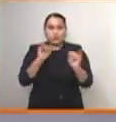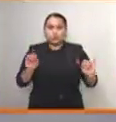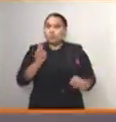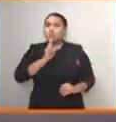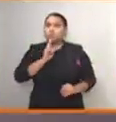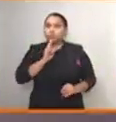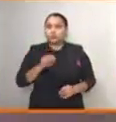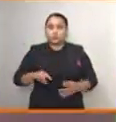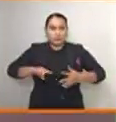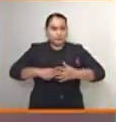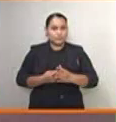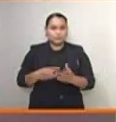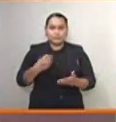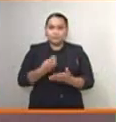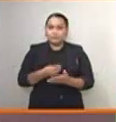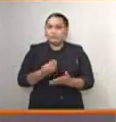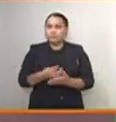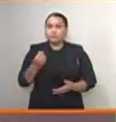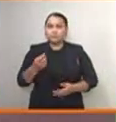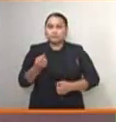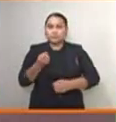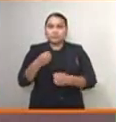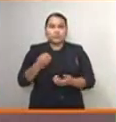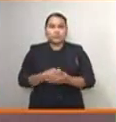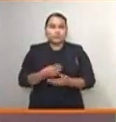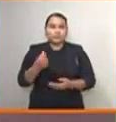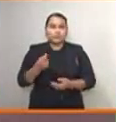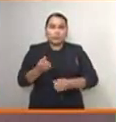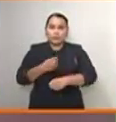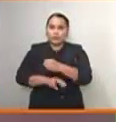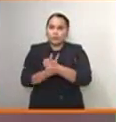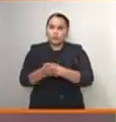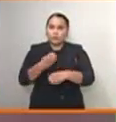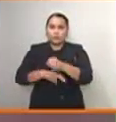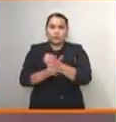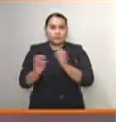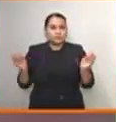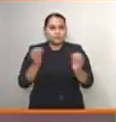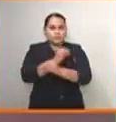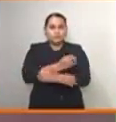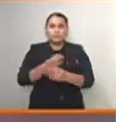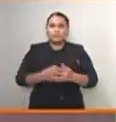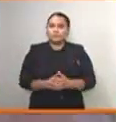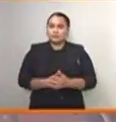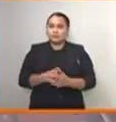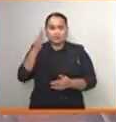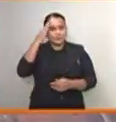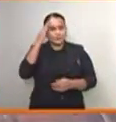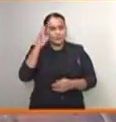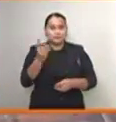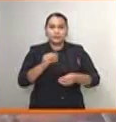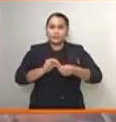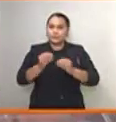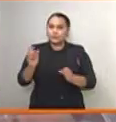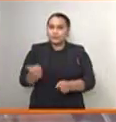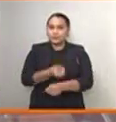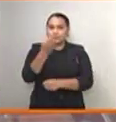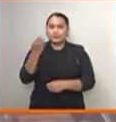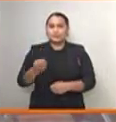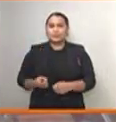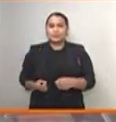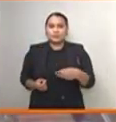inicio multiplicando tu dinero 4.000 veces inversión con premiados y 1.000 veces con premiados mix. Conocemos el primer número ganador, primer